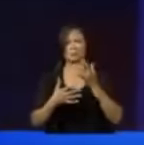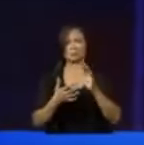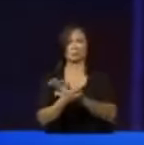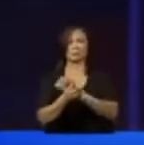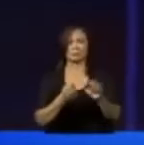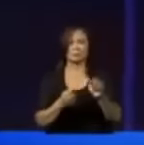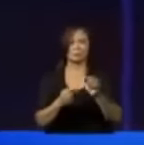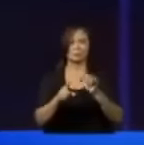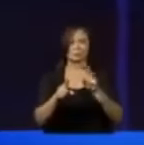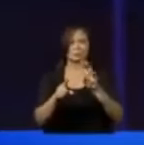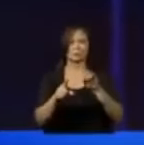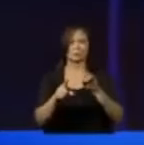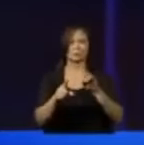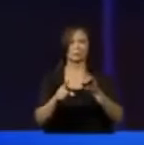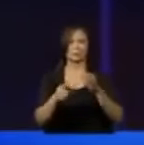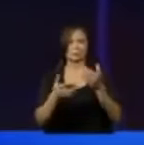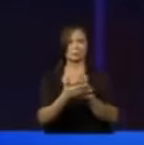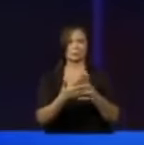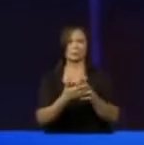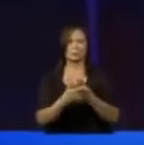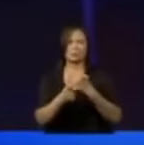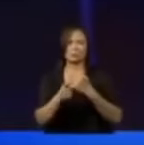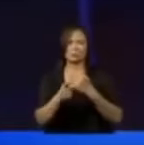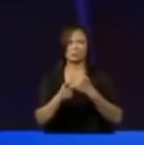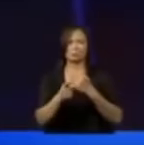catastróficas. 70 nuevos